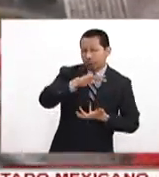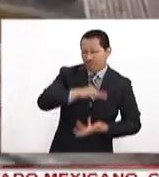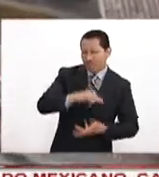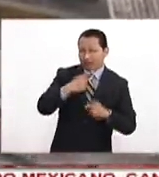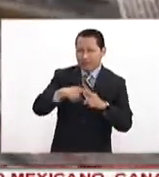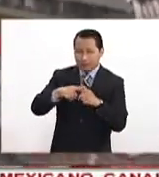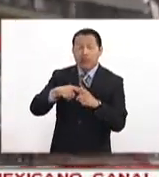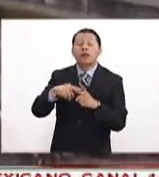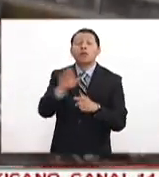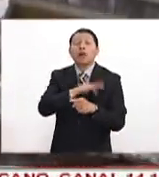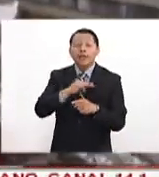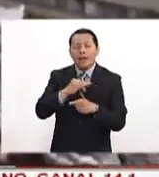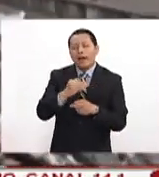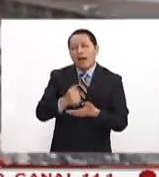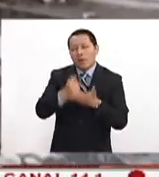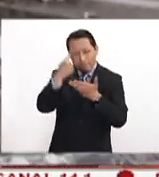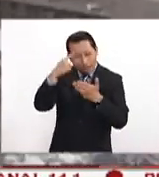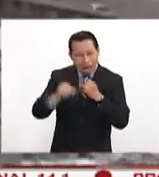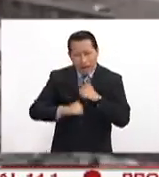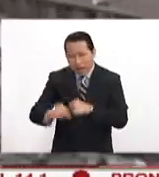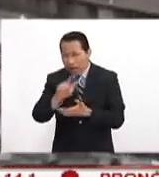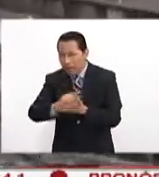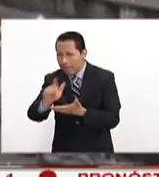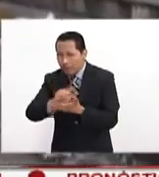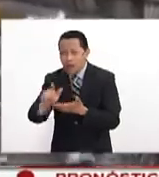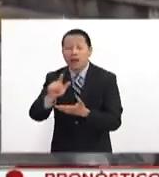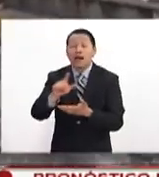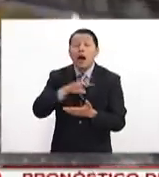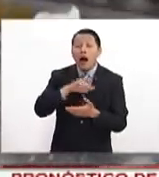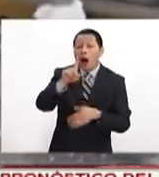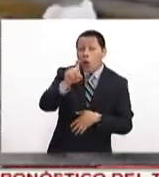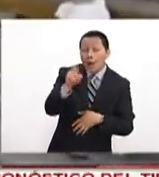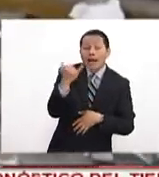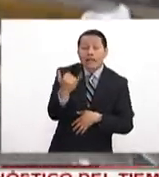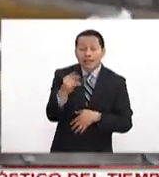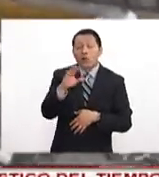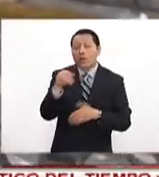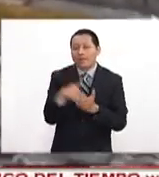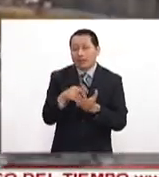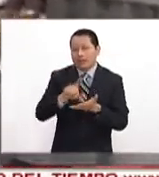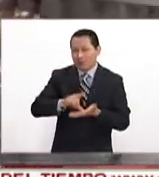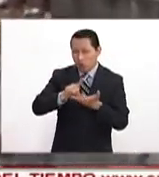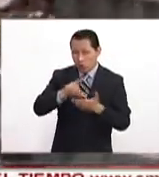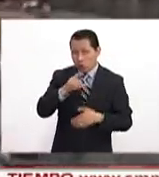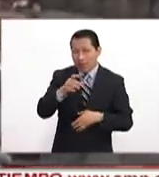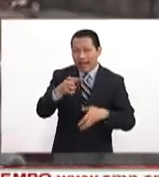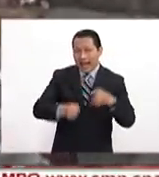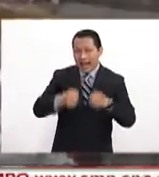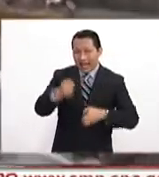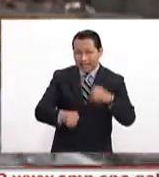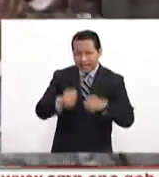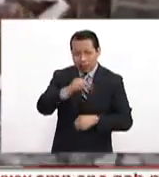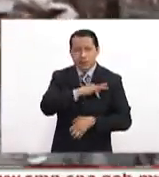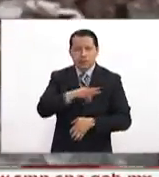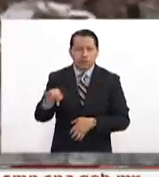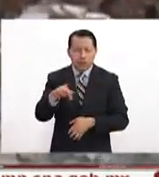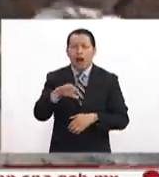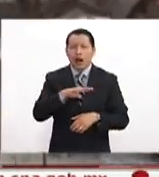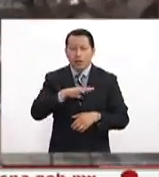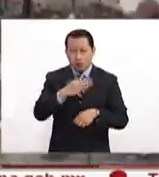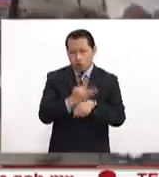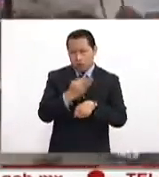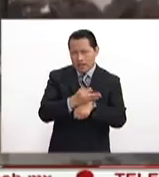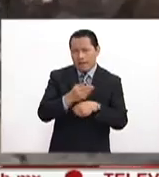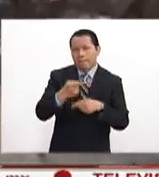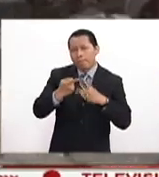de limpieza, 80,000 litros de agua y 45,000 litros de leche, los cuales están en proceso de